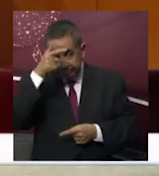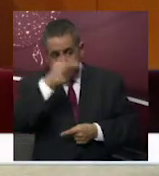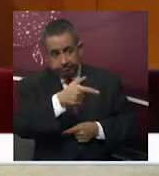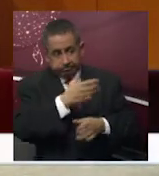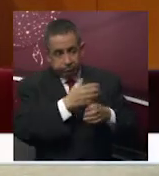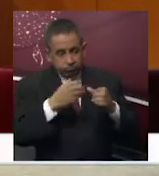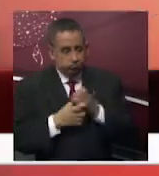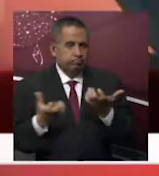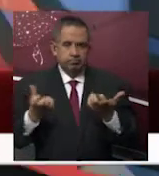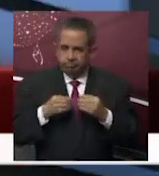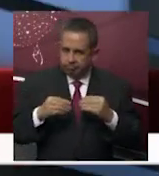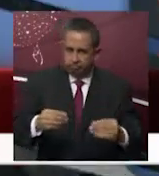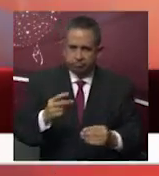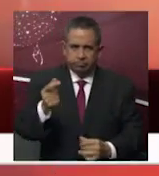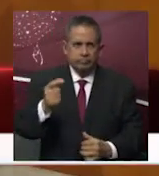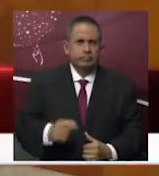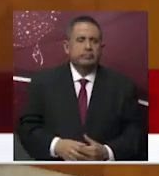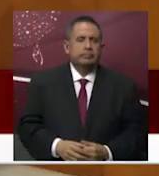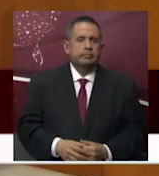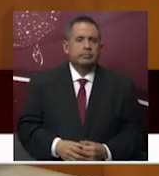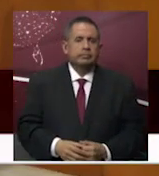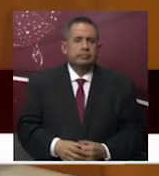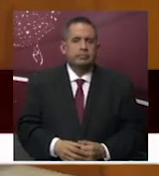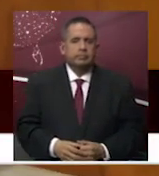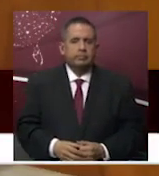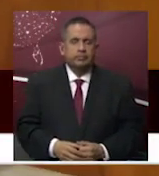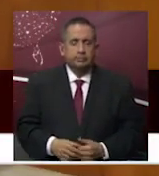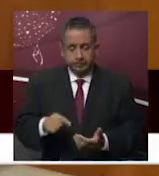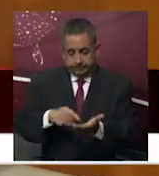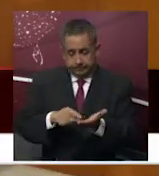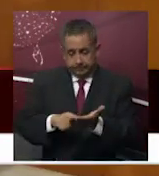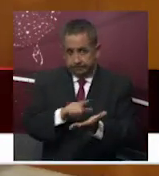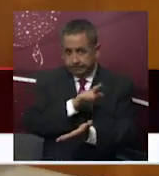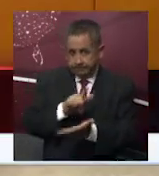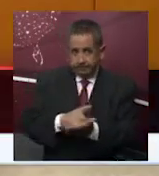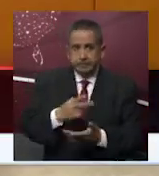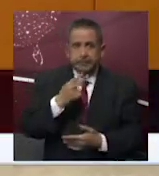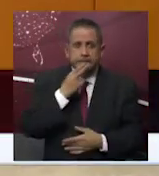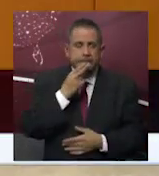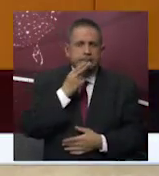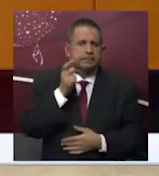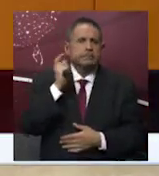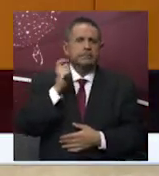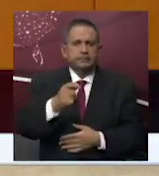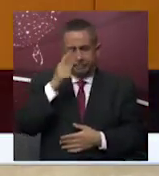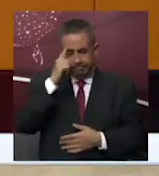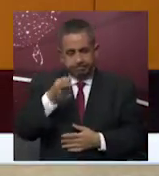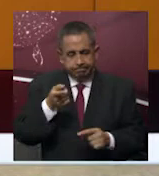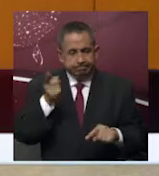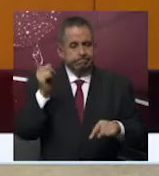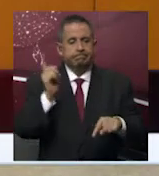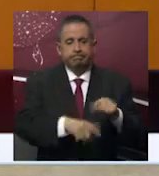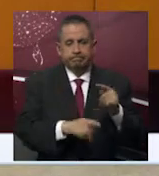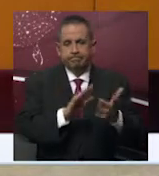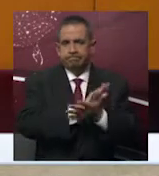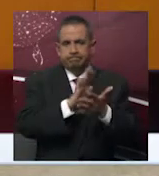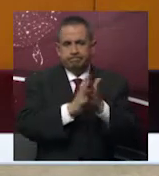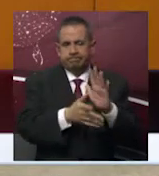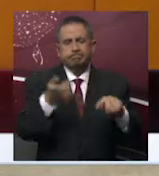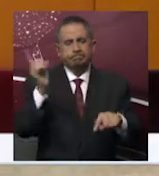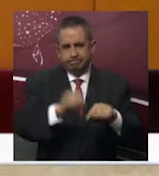caso actúe. La herramienta en sí misma es para combatir al crimen